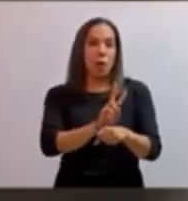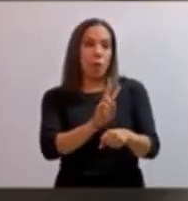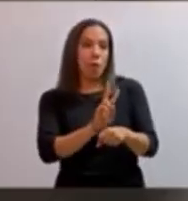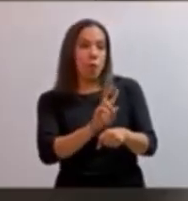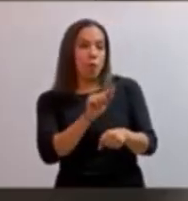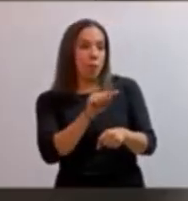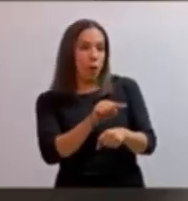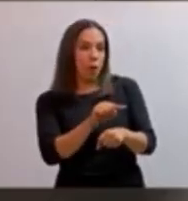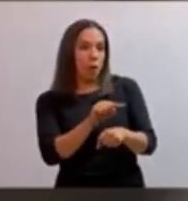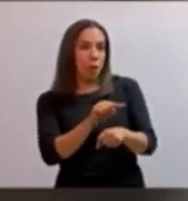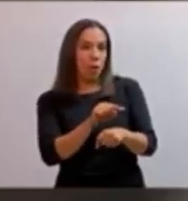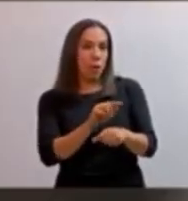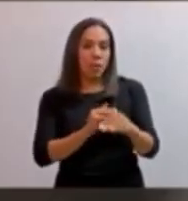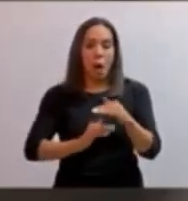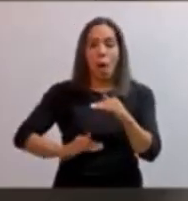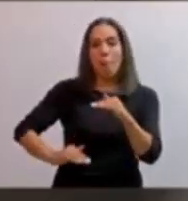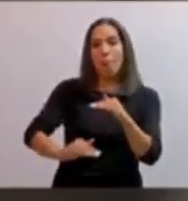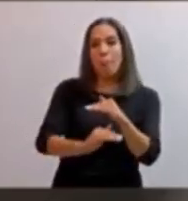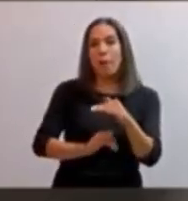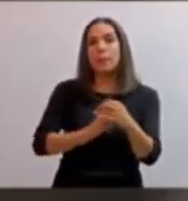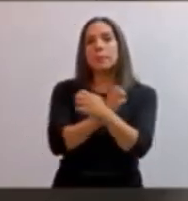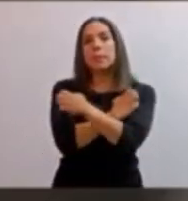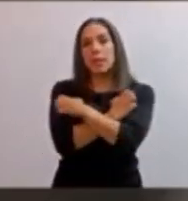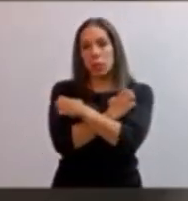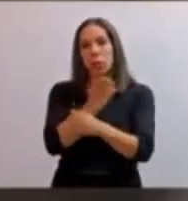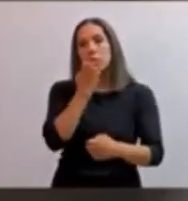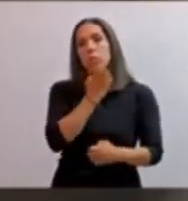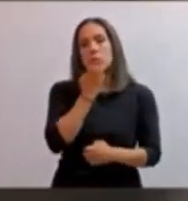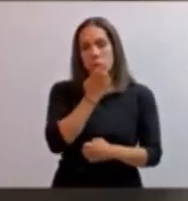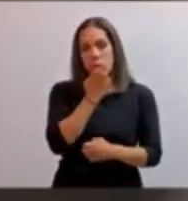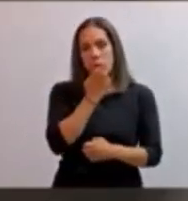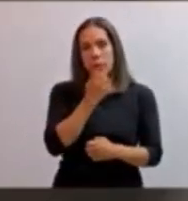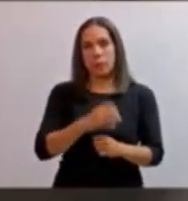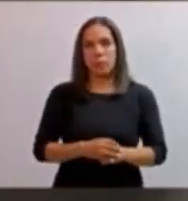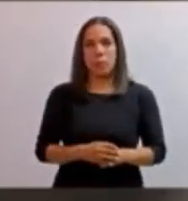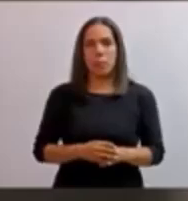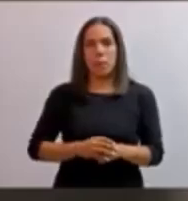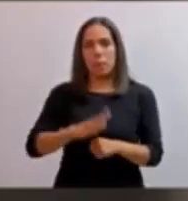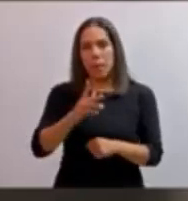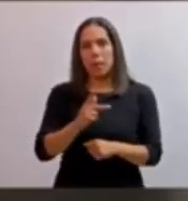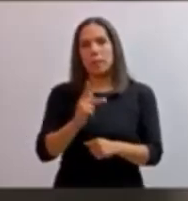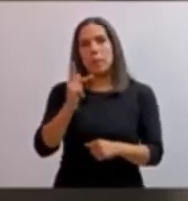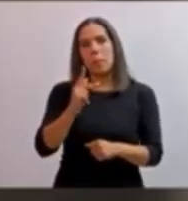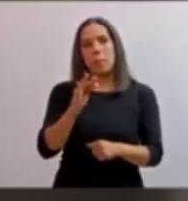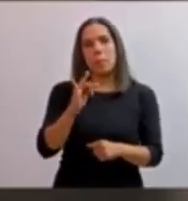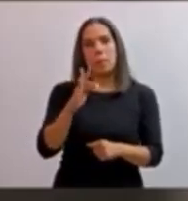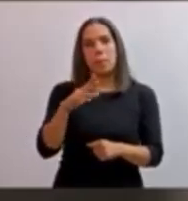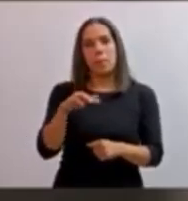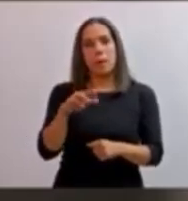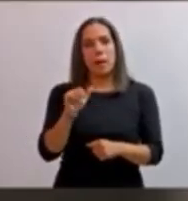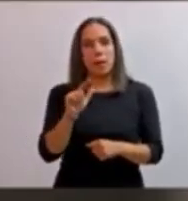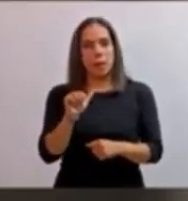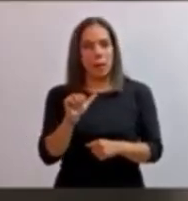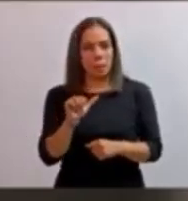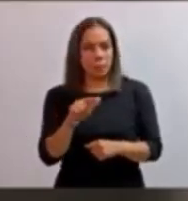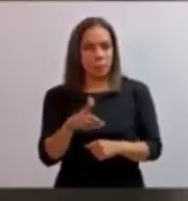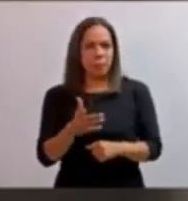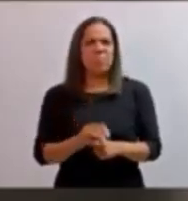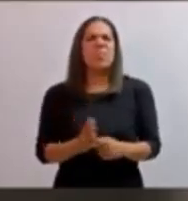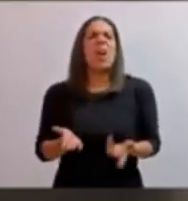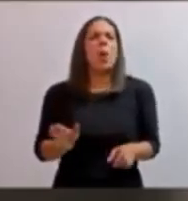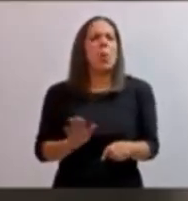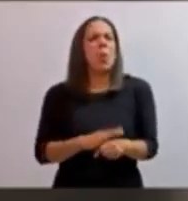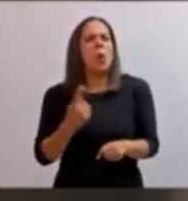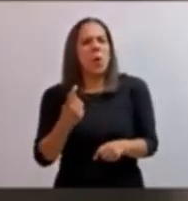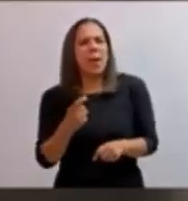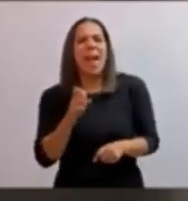las escuelas de educación básica, principalmente en educación primaria. La finalidad justamente